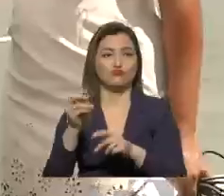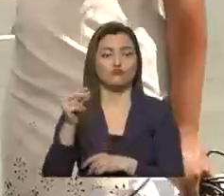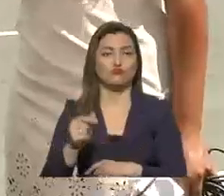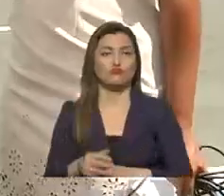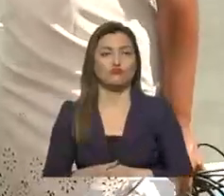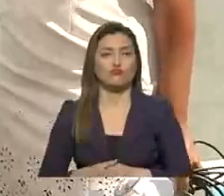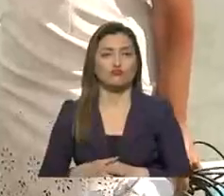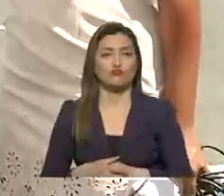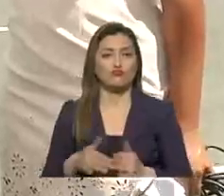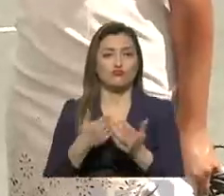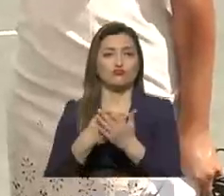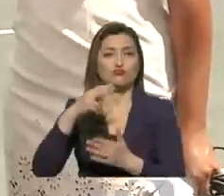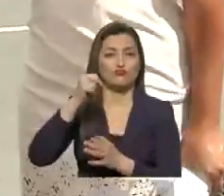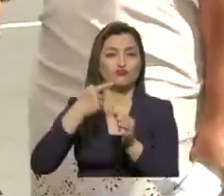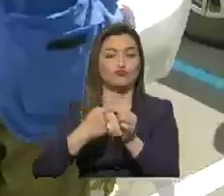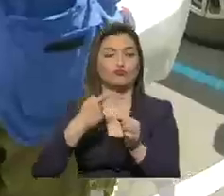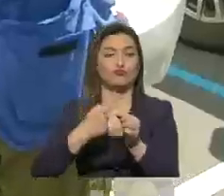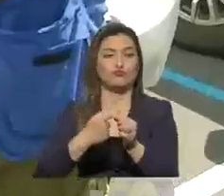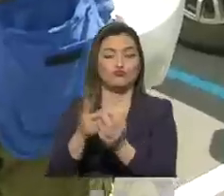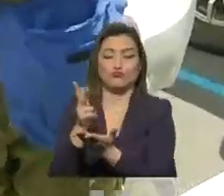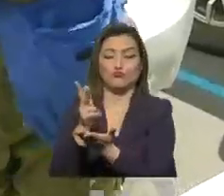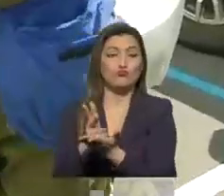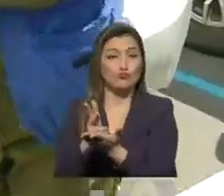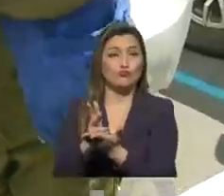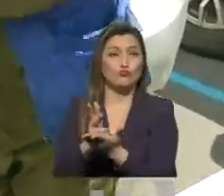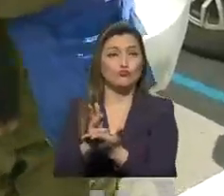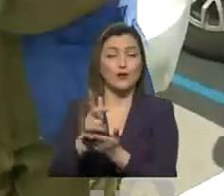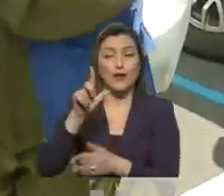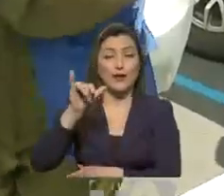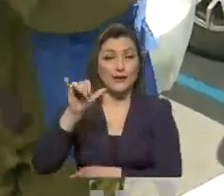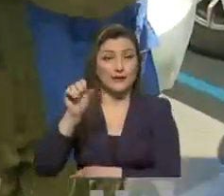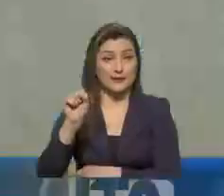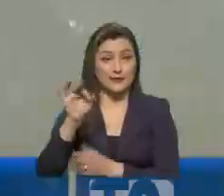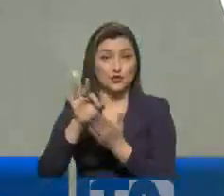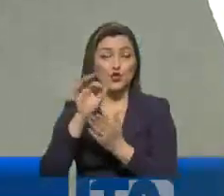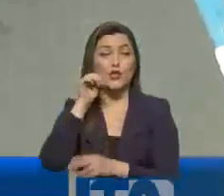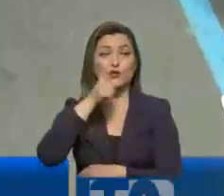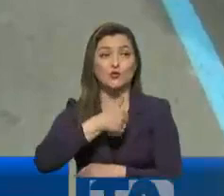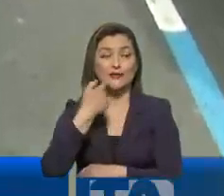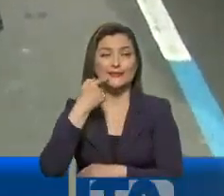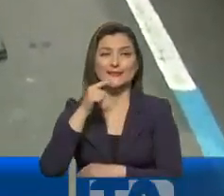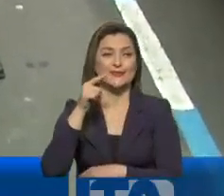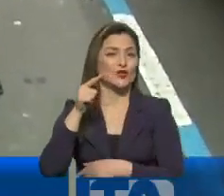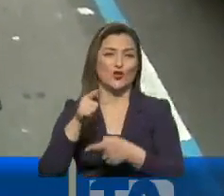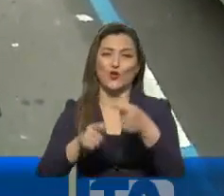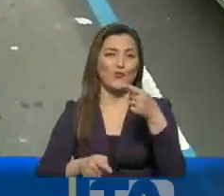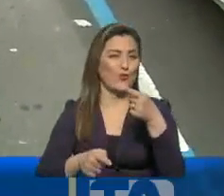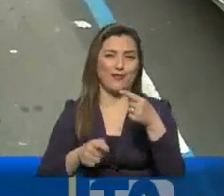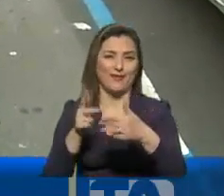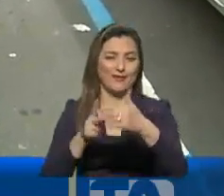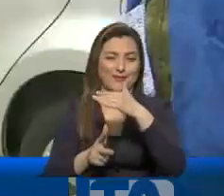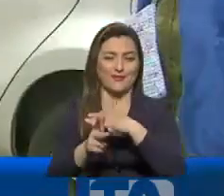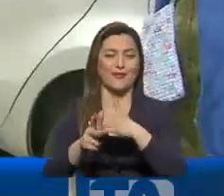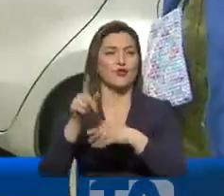rápido. Pero al llegar al norte de Quito a un estacionamiento, Lisa, quien es la encargada de la zona azul, le indicó que no puede estacionarse